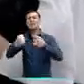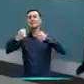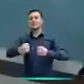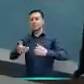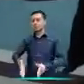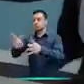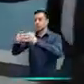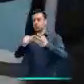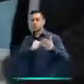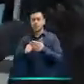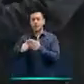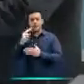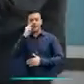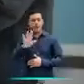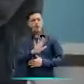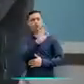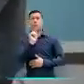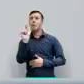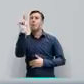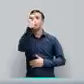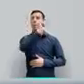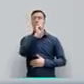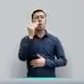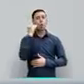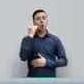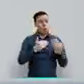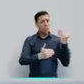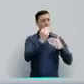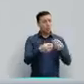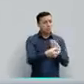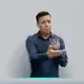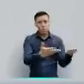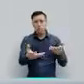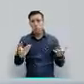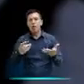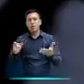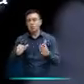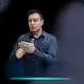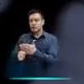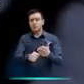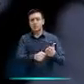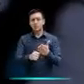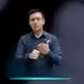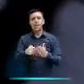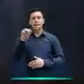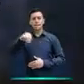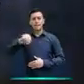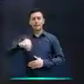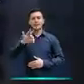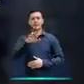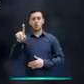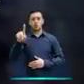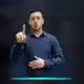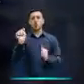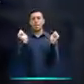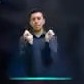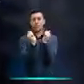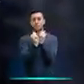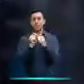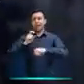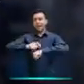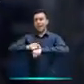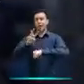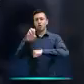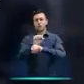de todo el país. El servicio de entrega de documentos de identidad se reanudará el 31 de mayo a las 8 de la mañana.